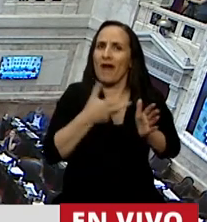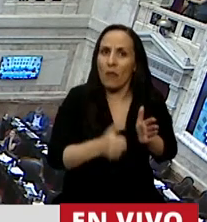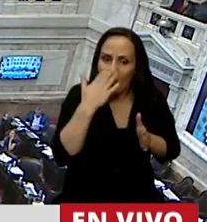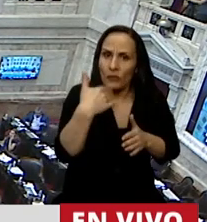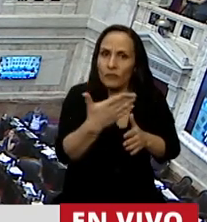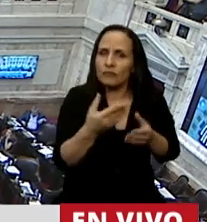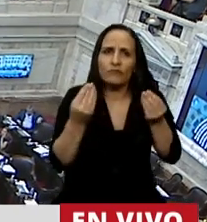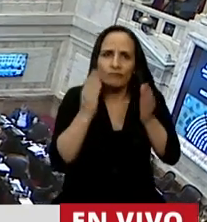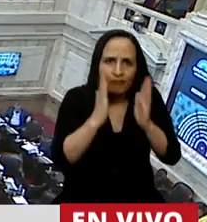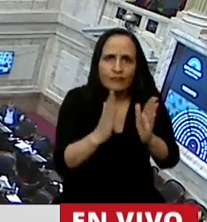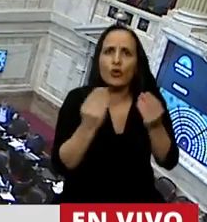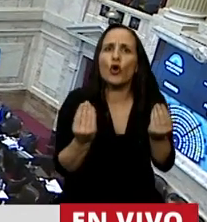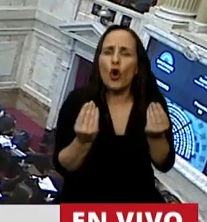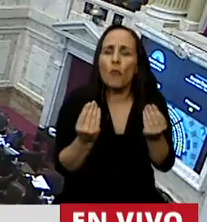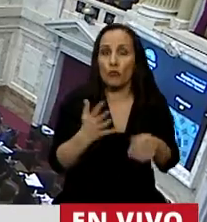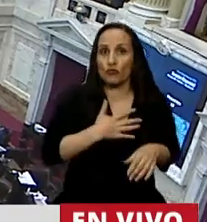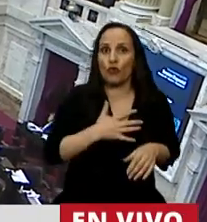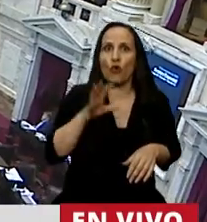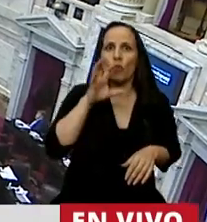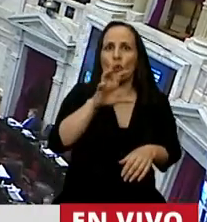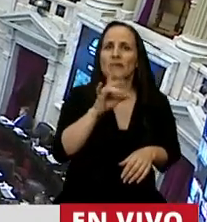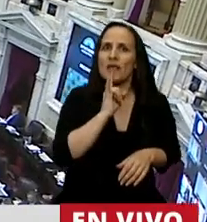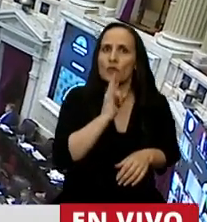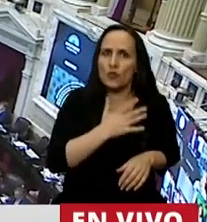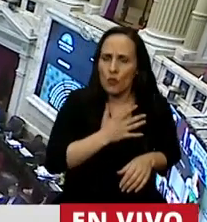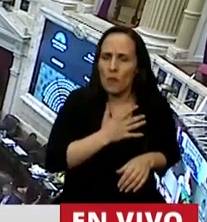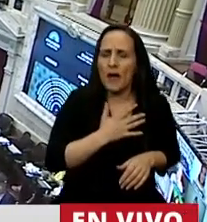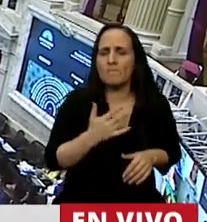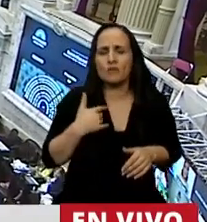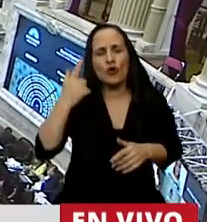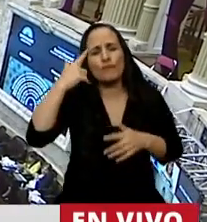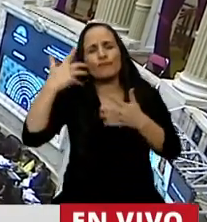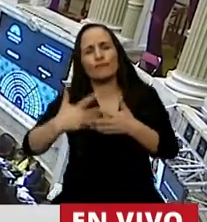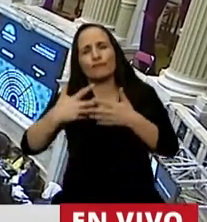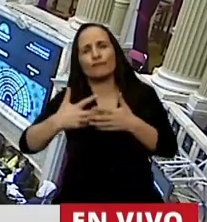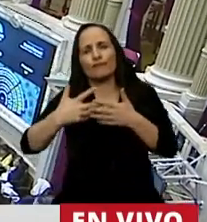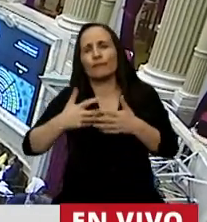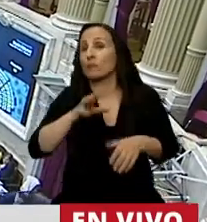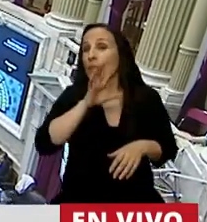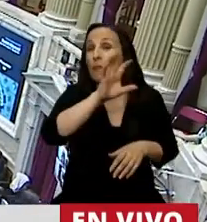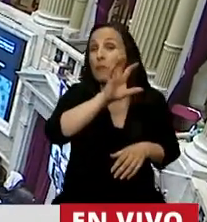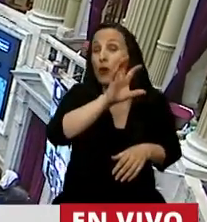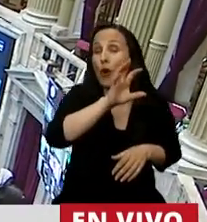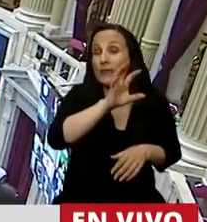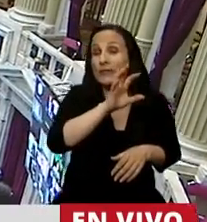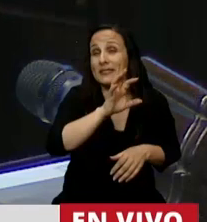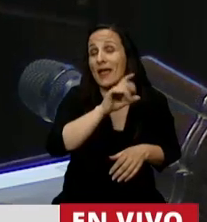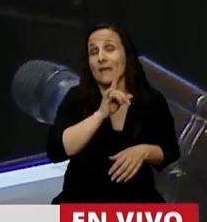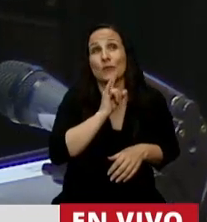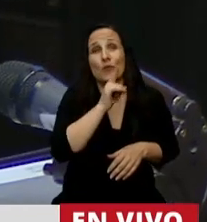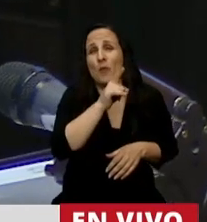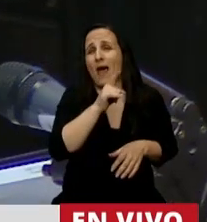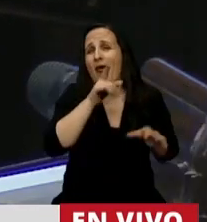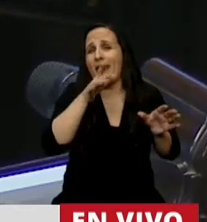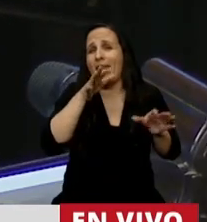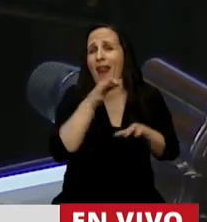que como tucumana me lleva a reflexionar. Vengo de una provincia, de la provincia más